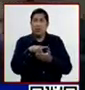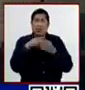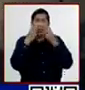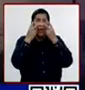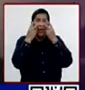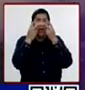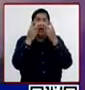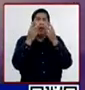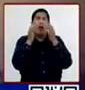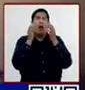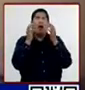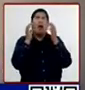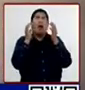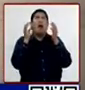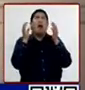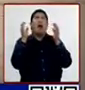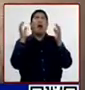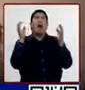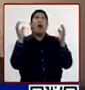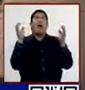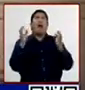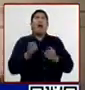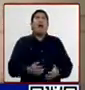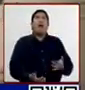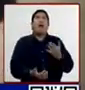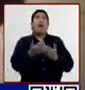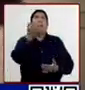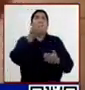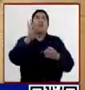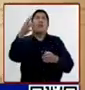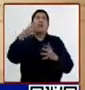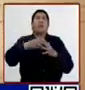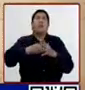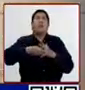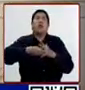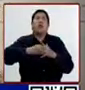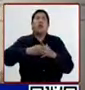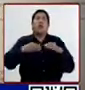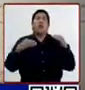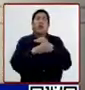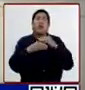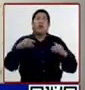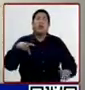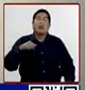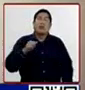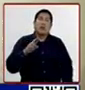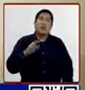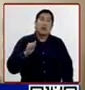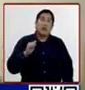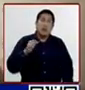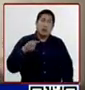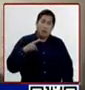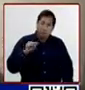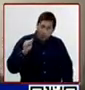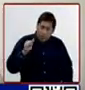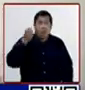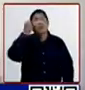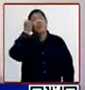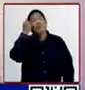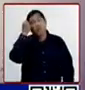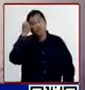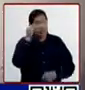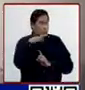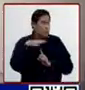se lograba ver este incendio, que está ubicado en el cuarto anillo de la avenida Paraguay, parque industrial, y esto para que puedan entender